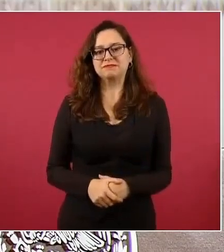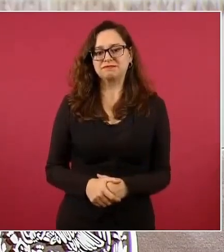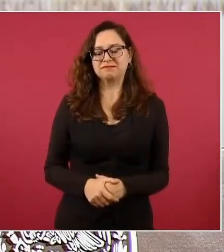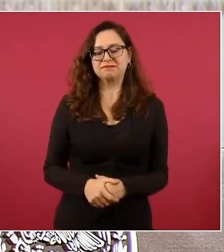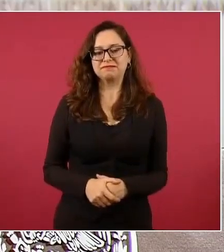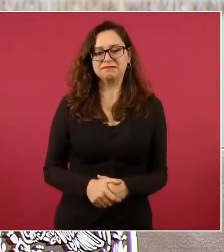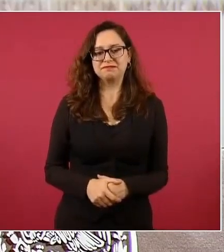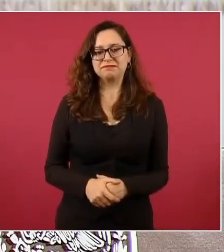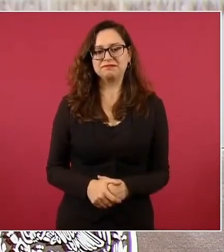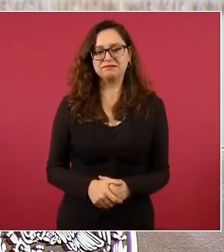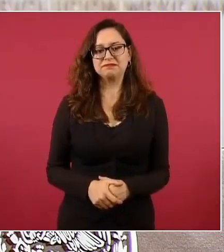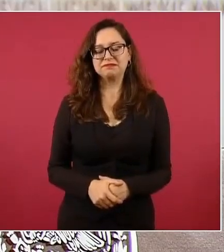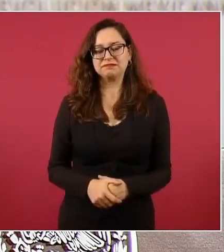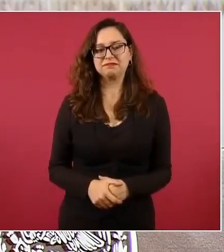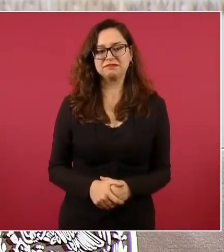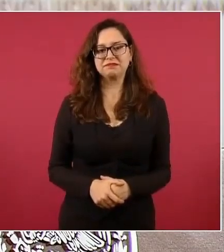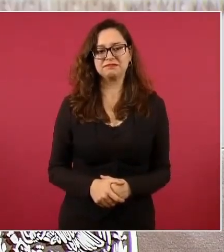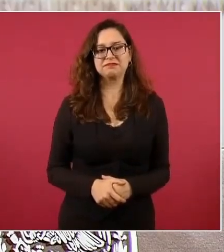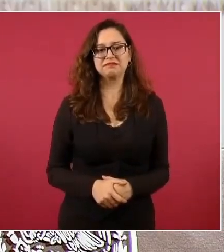falta